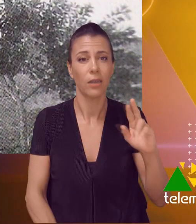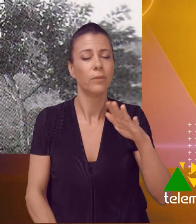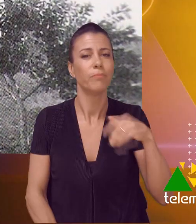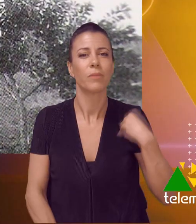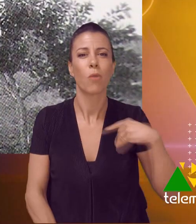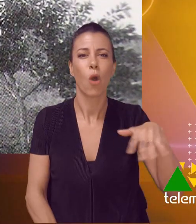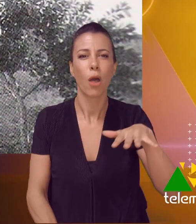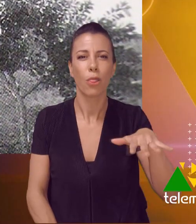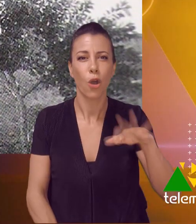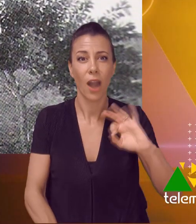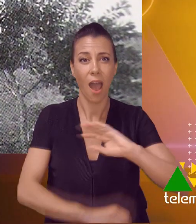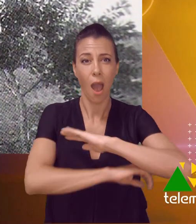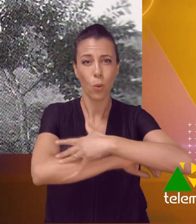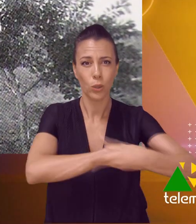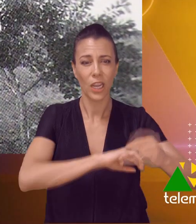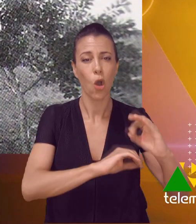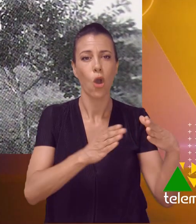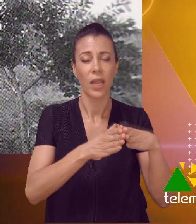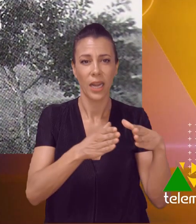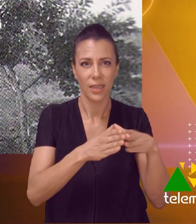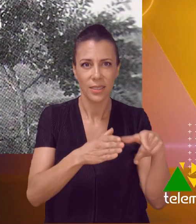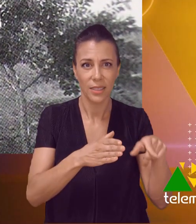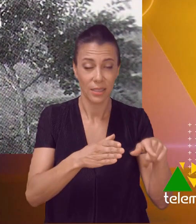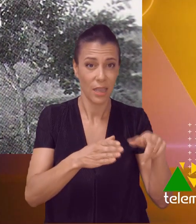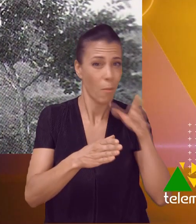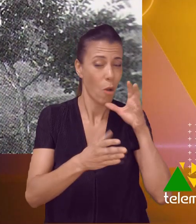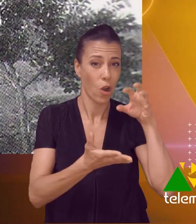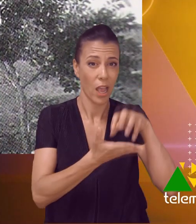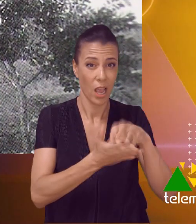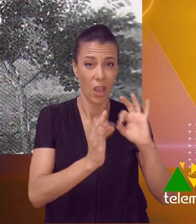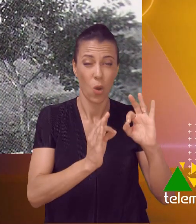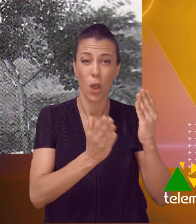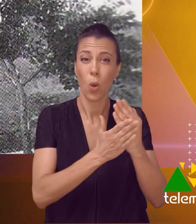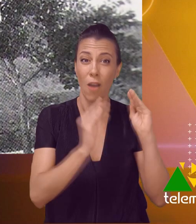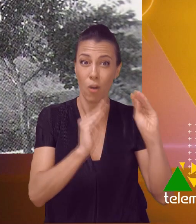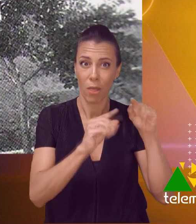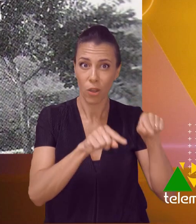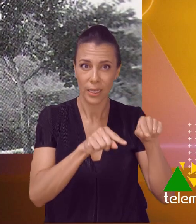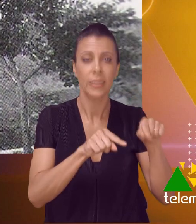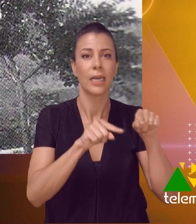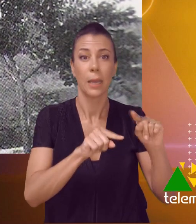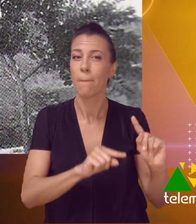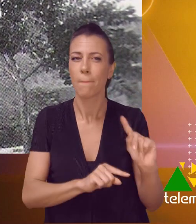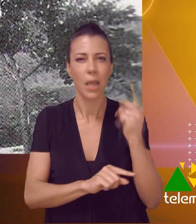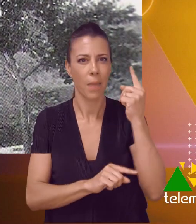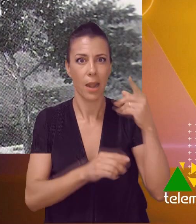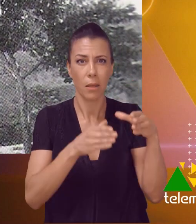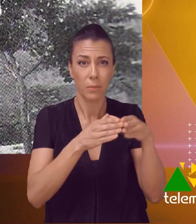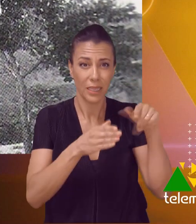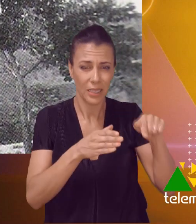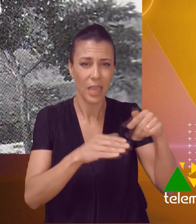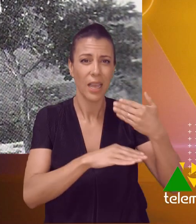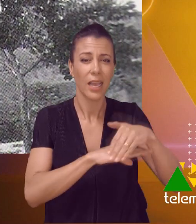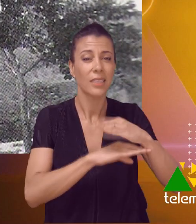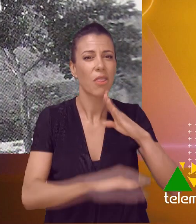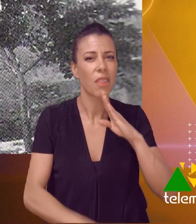los agustinos, de la iglesia, de la Escuela de Formación Profesional de los Agustinos, allí estuvo la primera parroquia, en la calle Zapatero, la